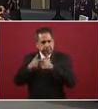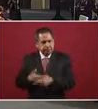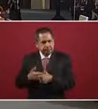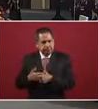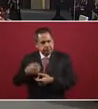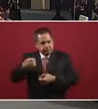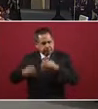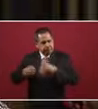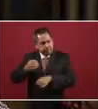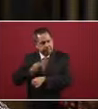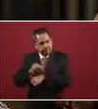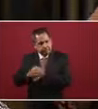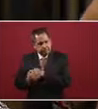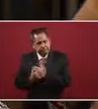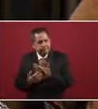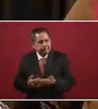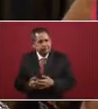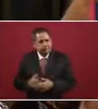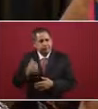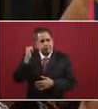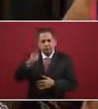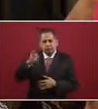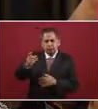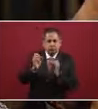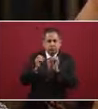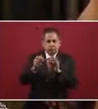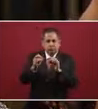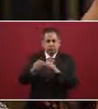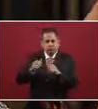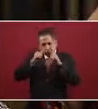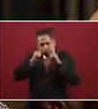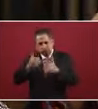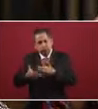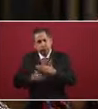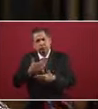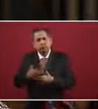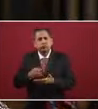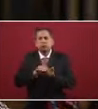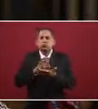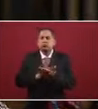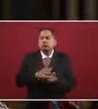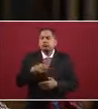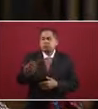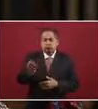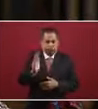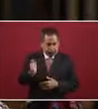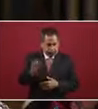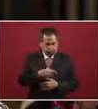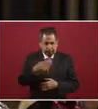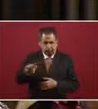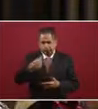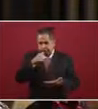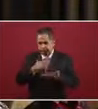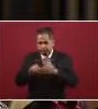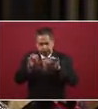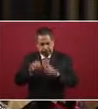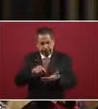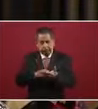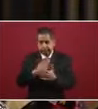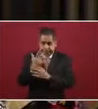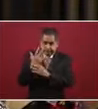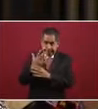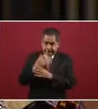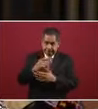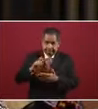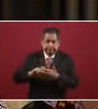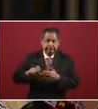defensa. Usted recibió, bueno, la Oficina de Atención Ciudadana recibió una carta de propia mano